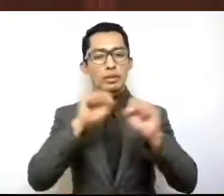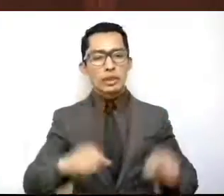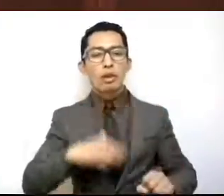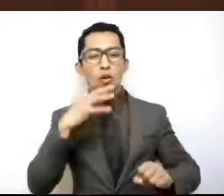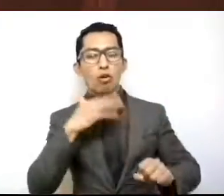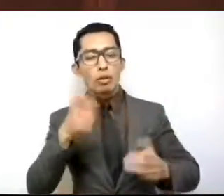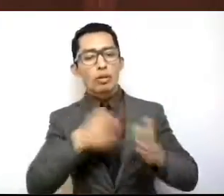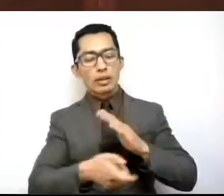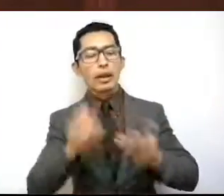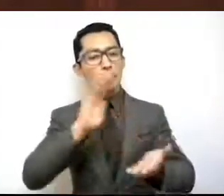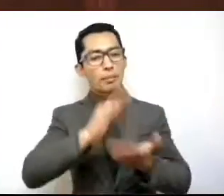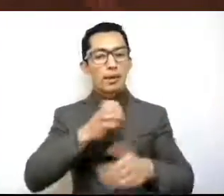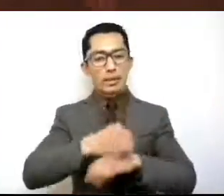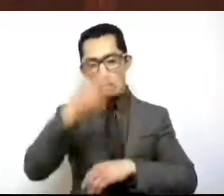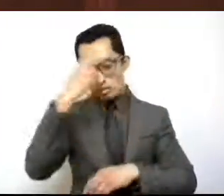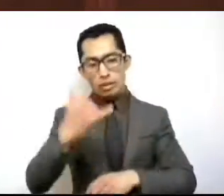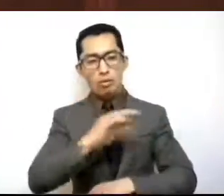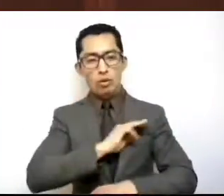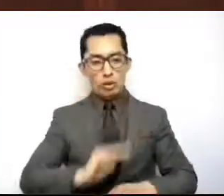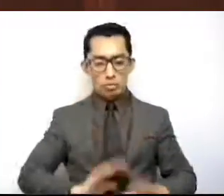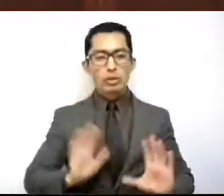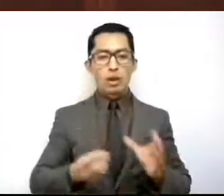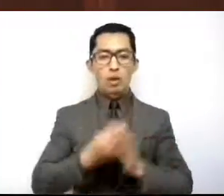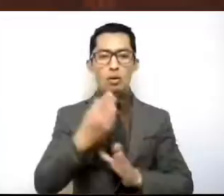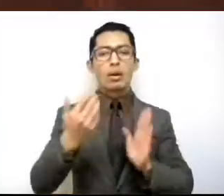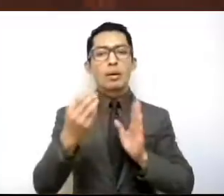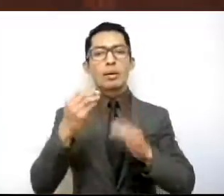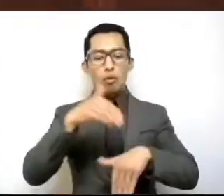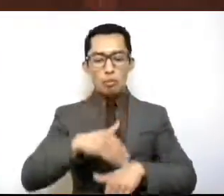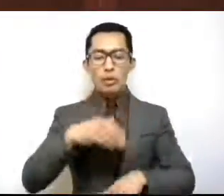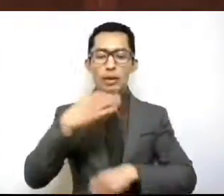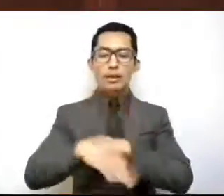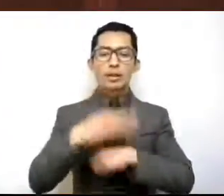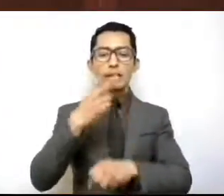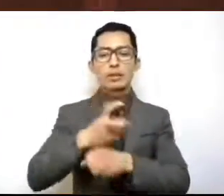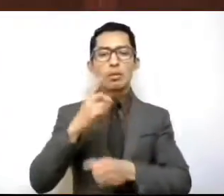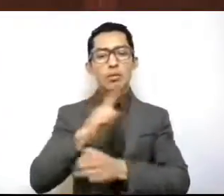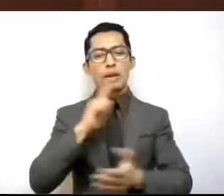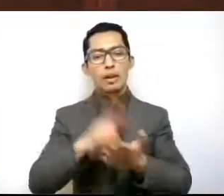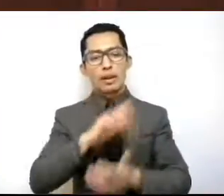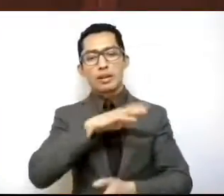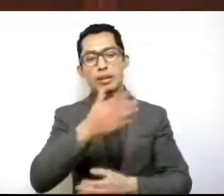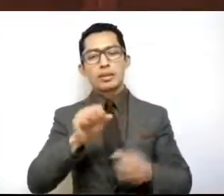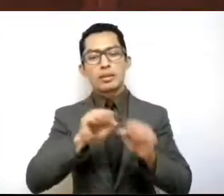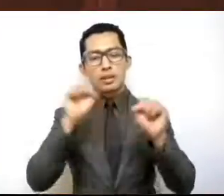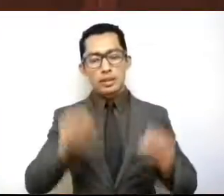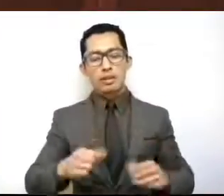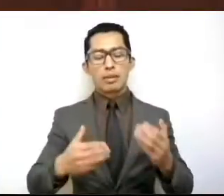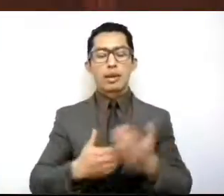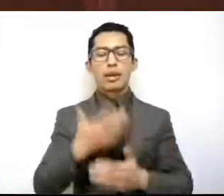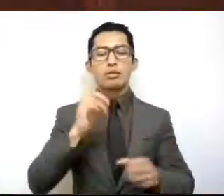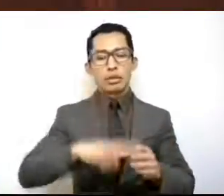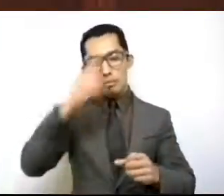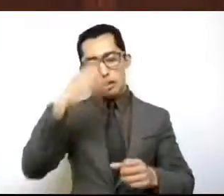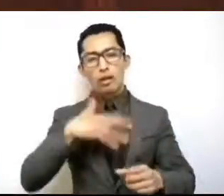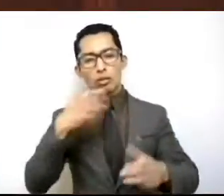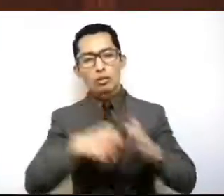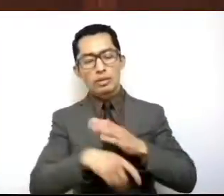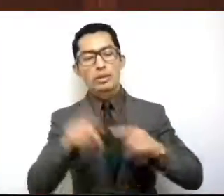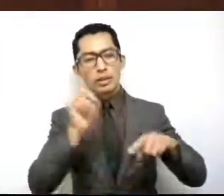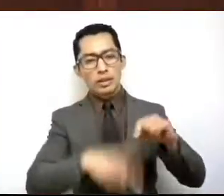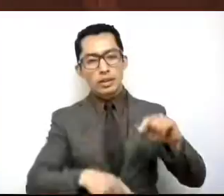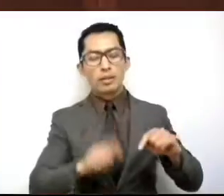México y municipios, en cumplimiento con el transitorio segundo de la Ley General del Sistema Nacional Anticorrupción, que obligaba a